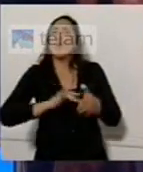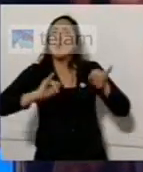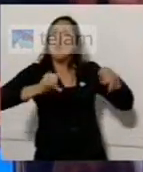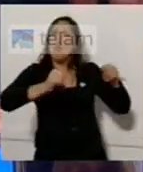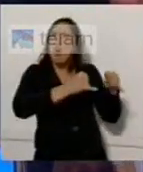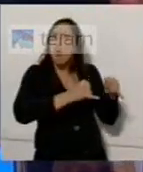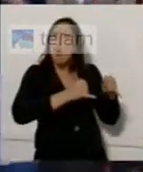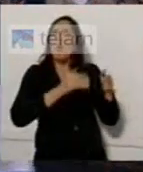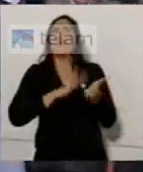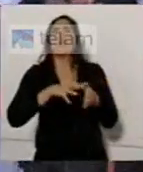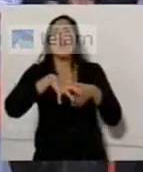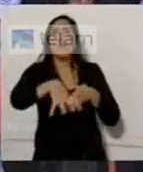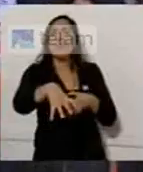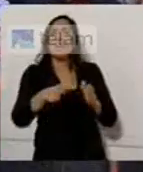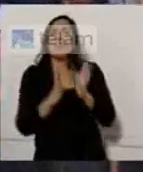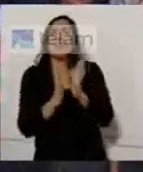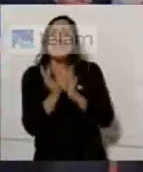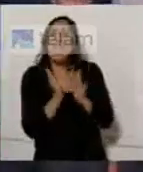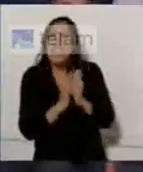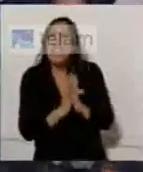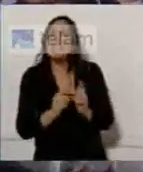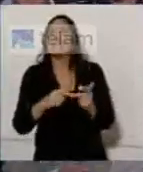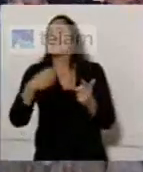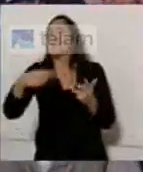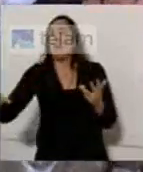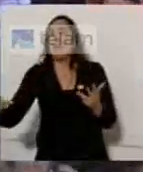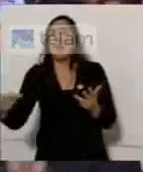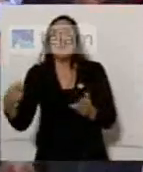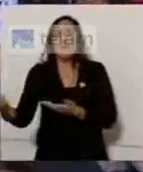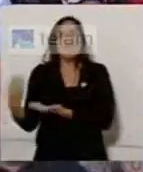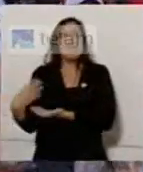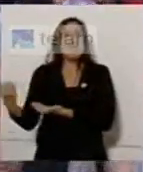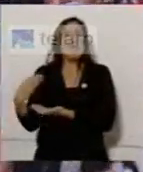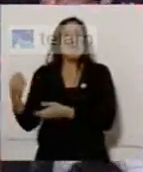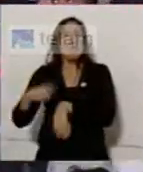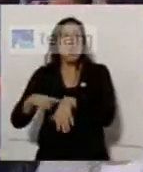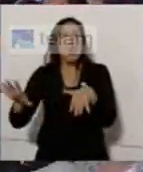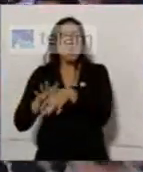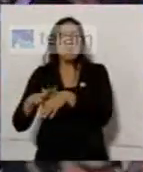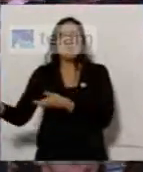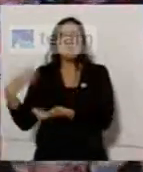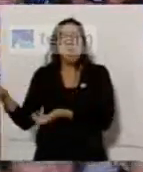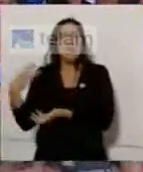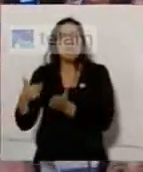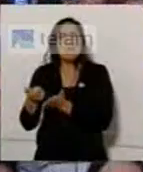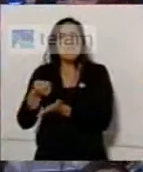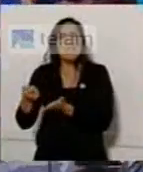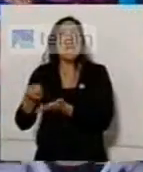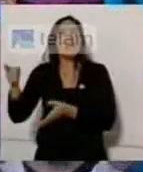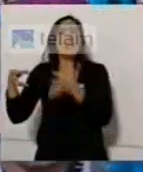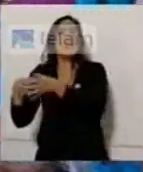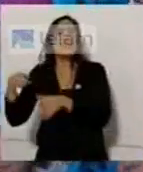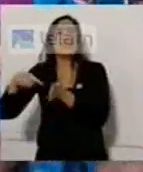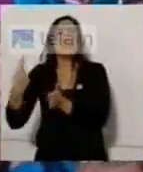de las iglesias, al momento comenzaron a llegarme mensajes de centros de jubilados, de gente que